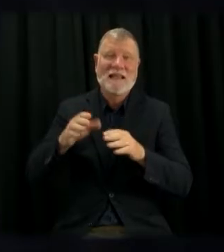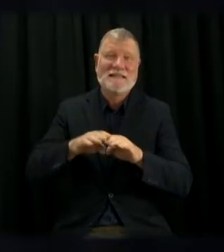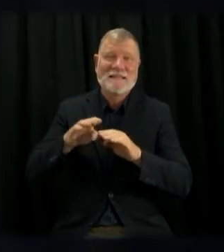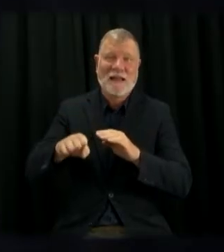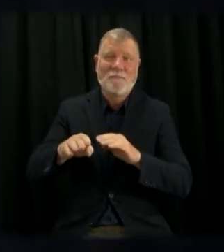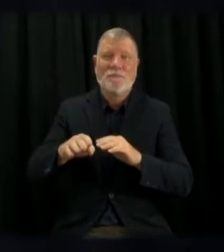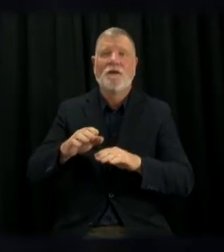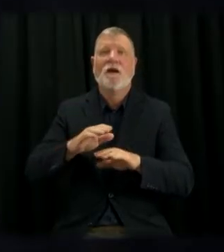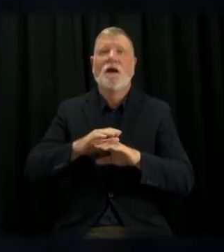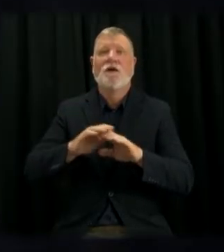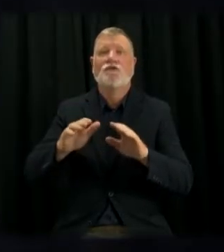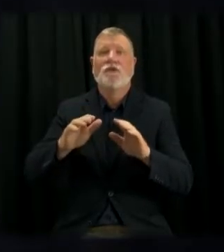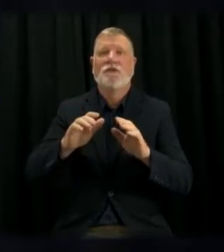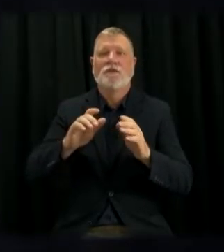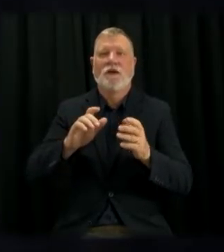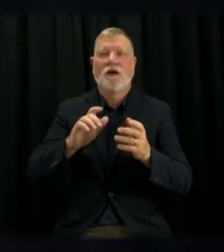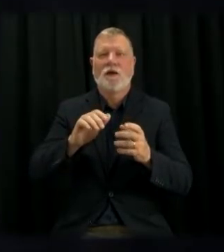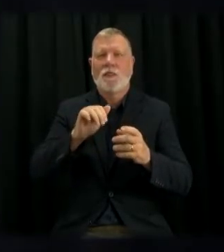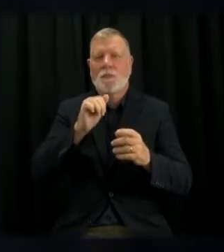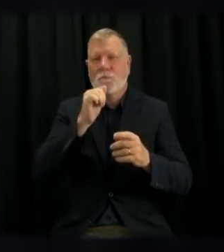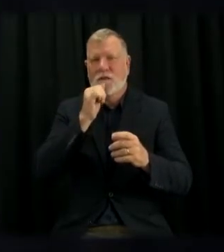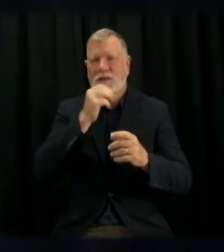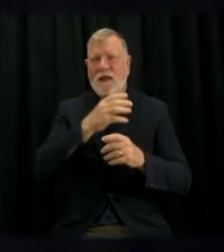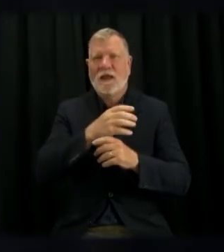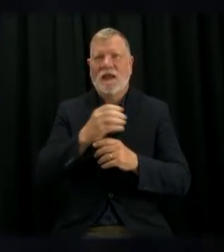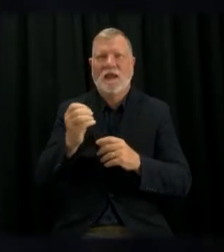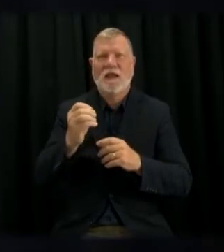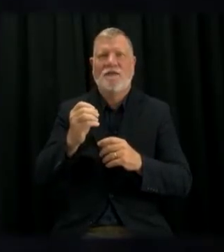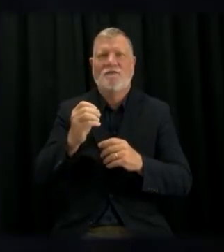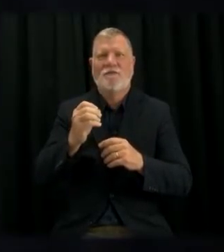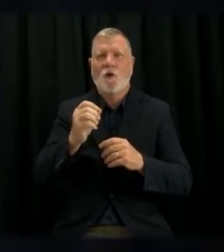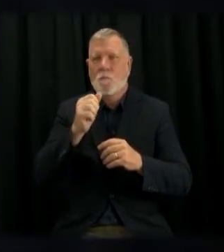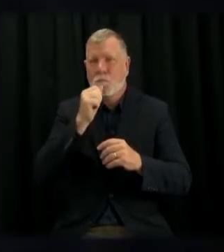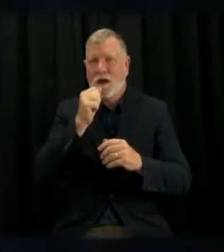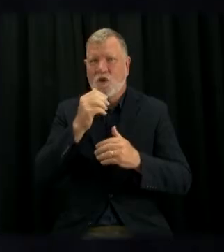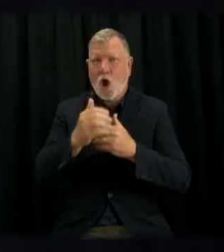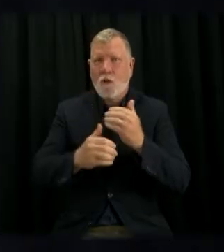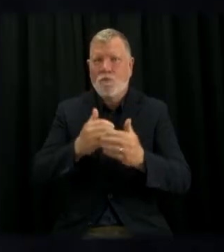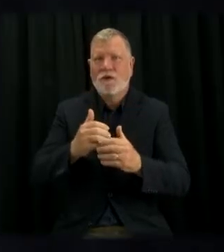es el próximo paso del sortear y privatización